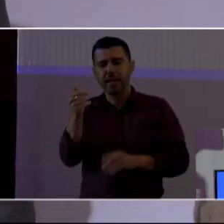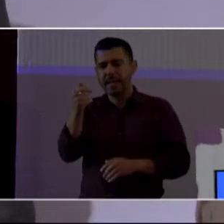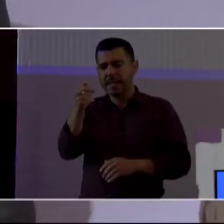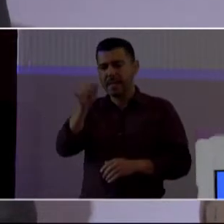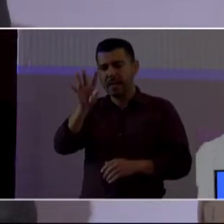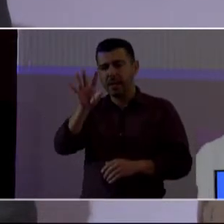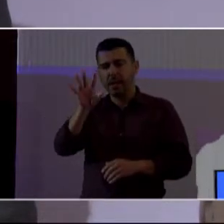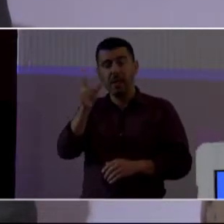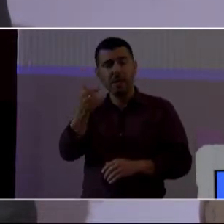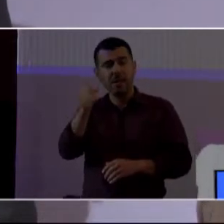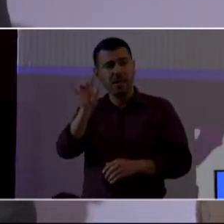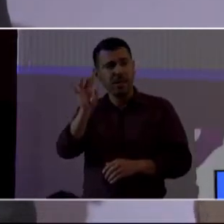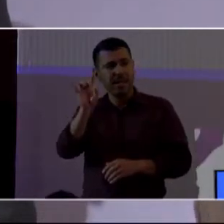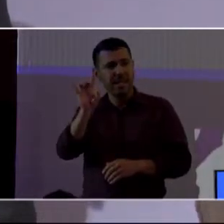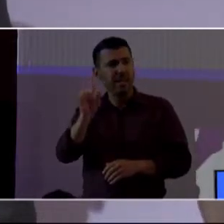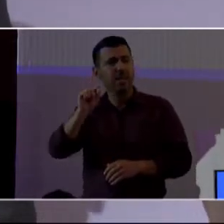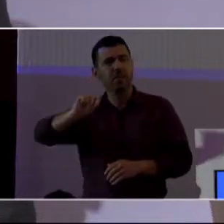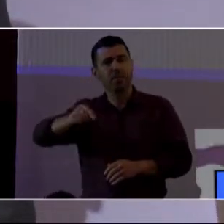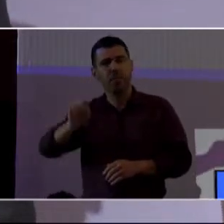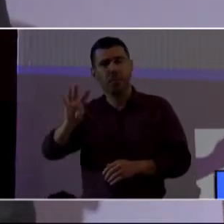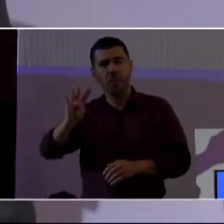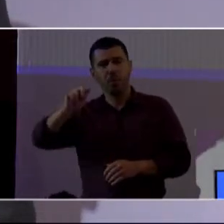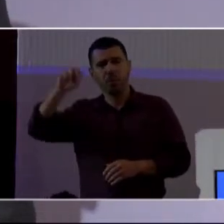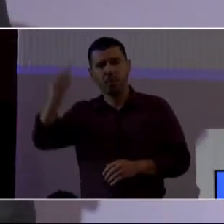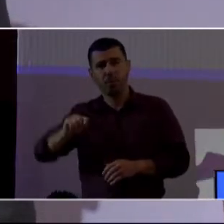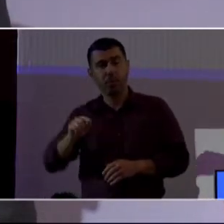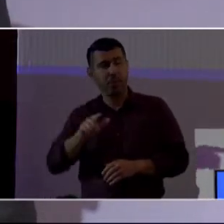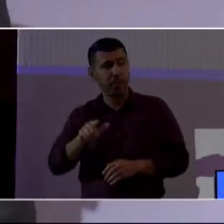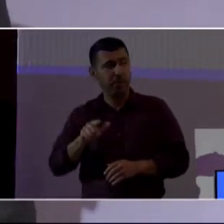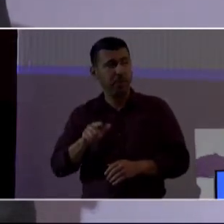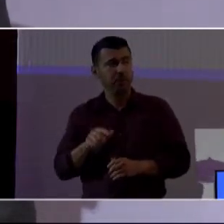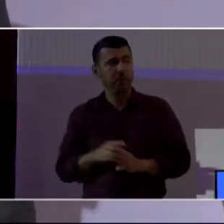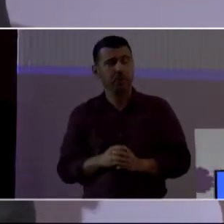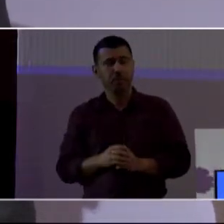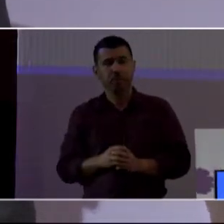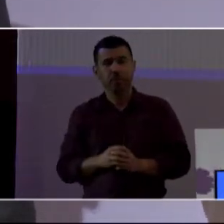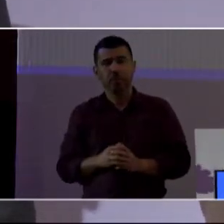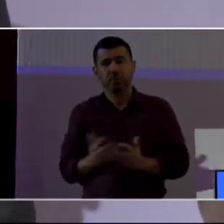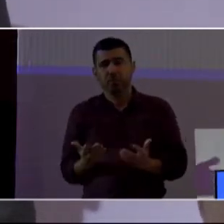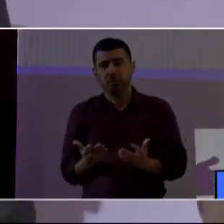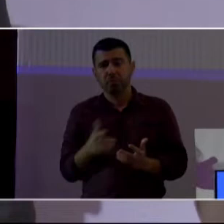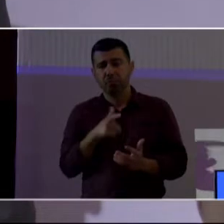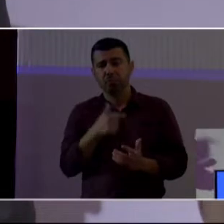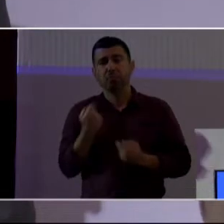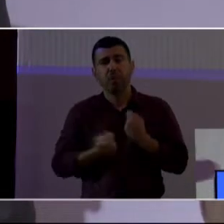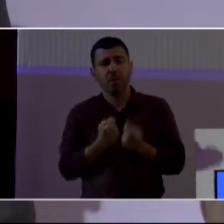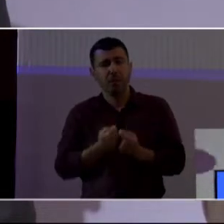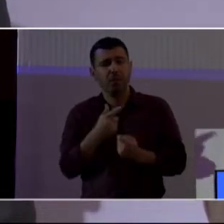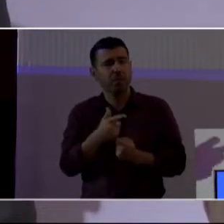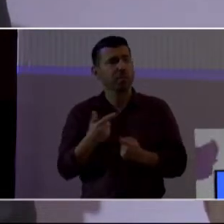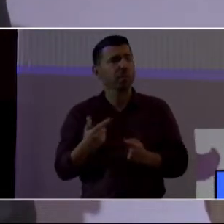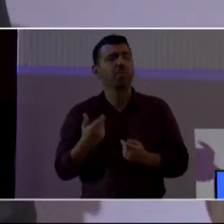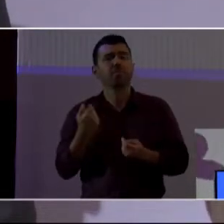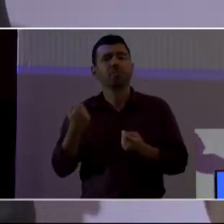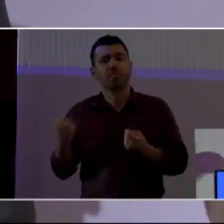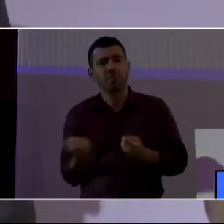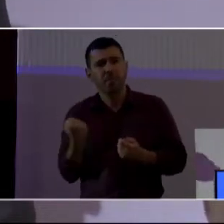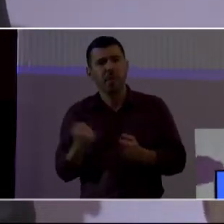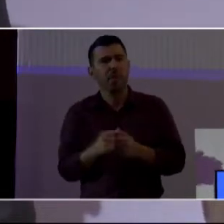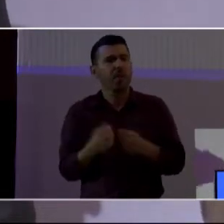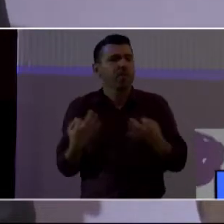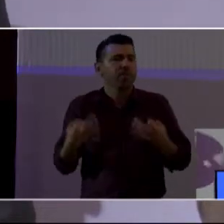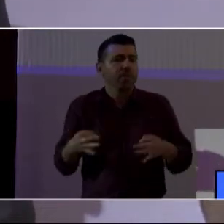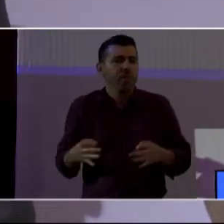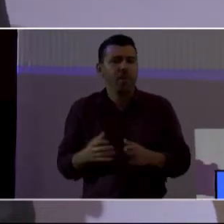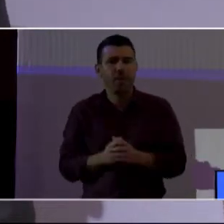15,4%. O sea que el 84,6% de la economía del departamento es informal, como lo llama o le dice la